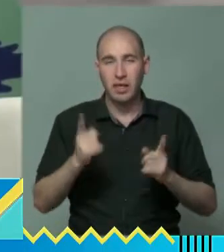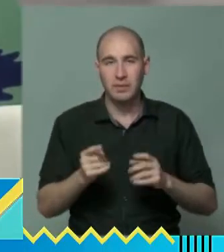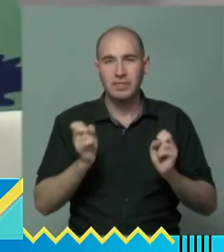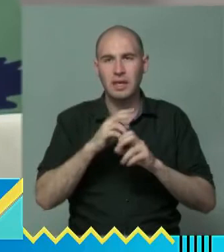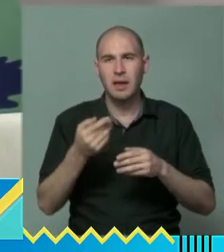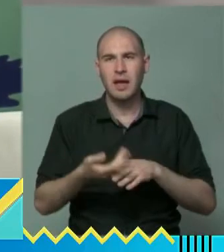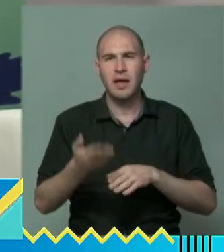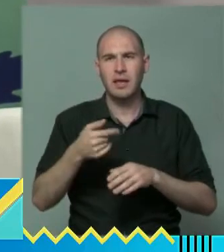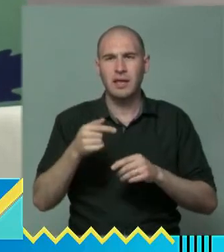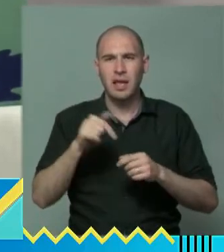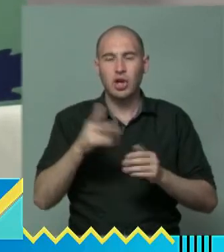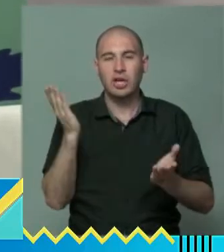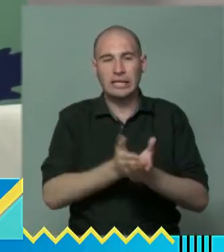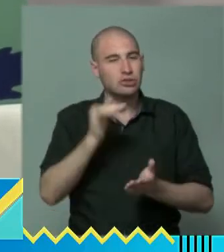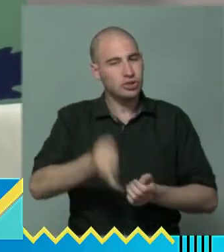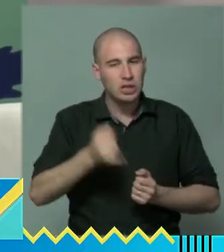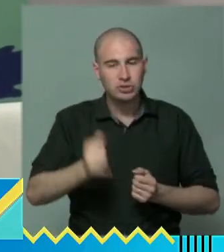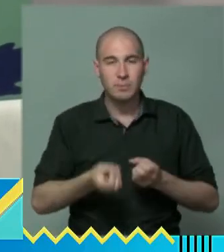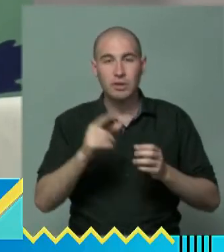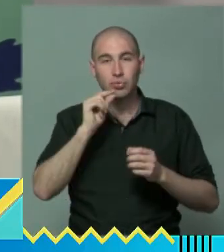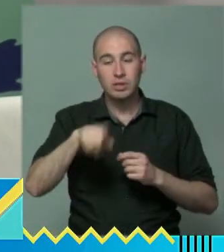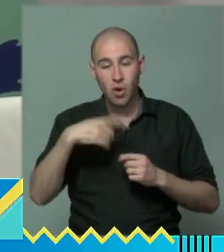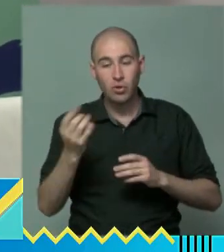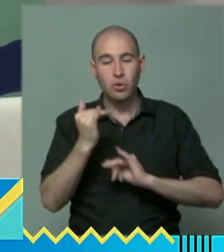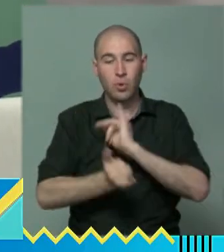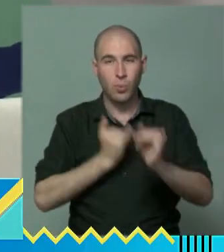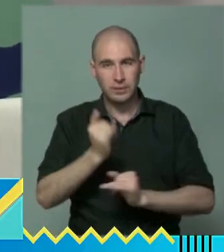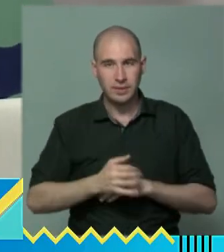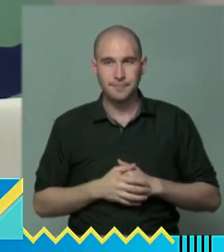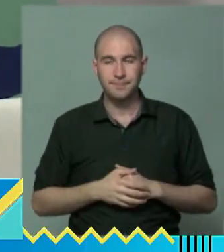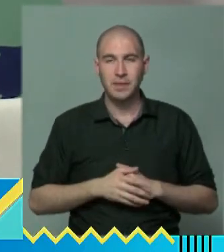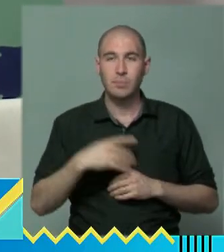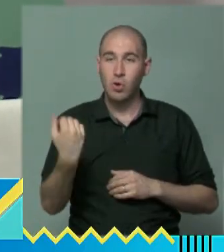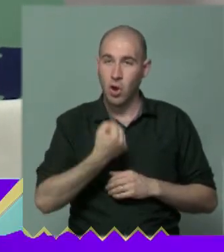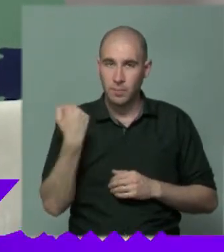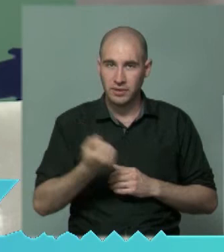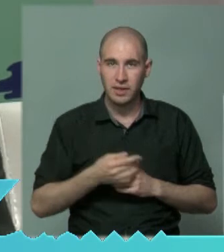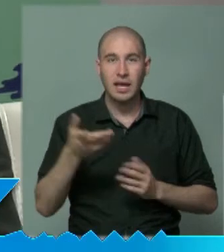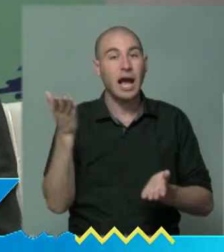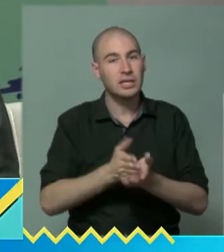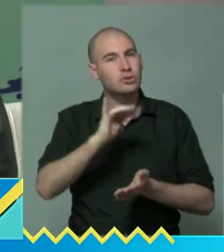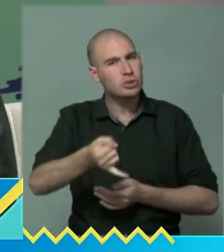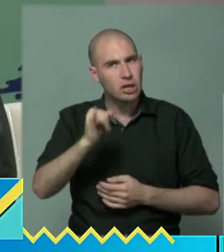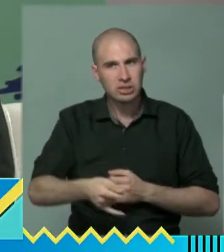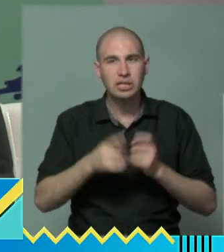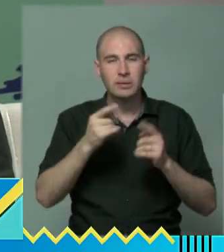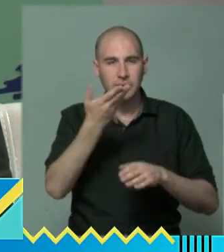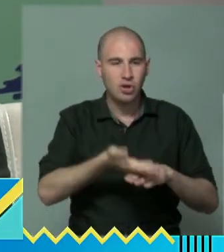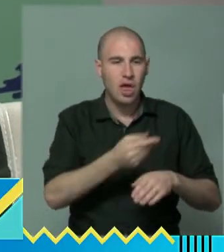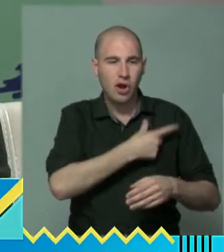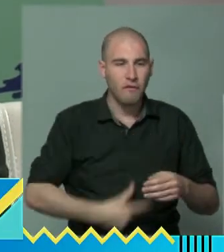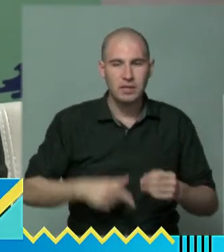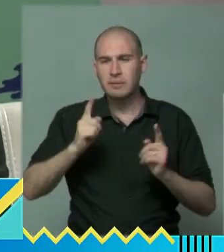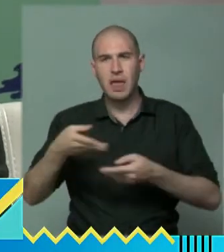vista represivo, que el acto no quede impune, porque ahí otro de los tweets decía que lo importante es que no quede impune ni el funcionario Sí. ni el